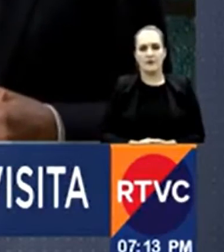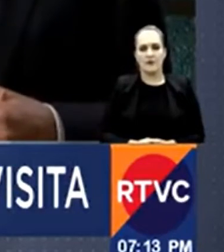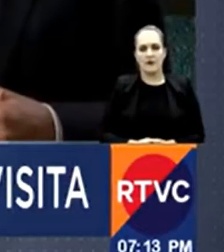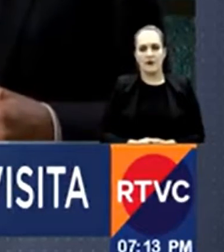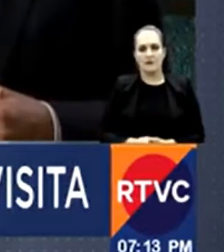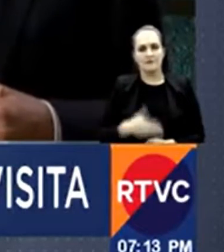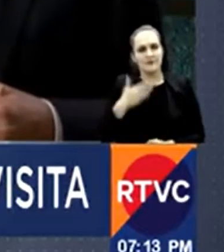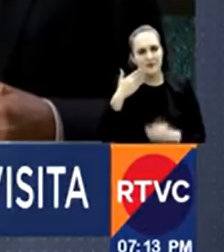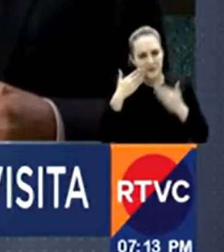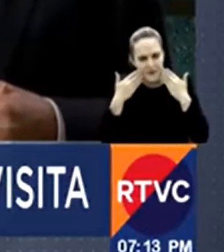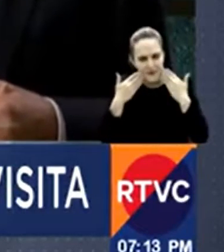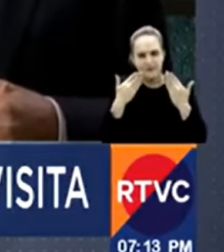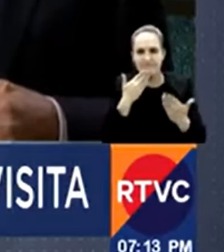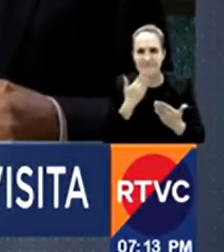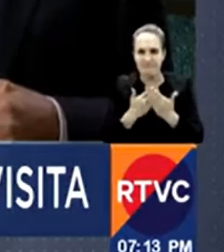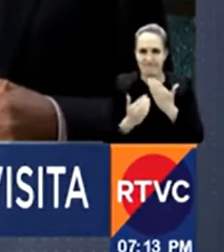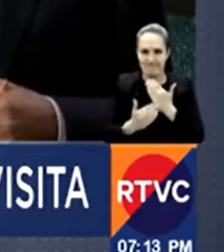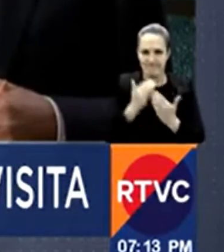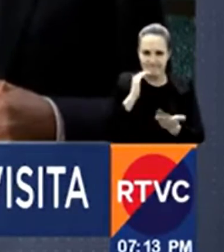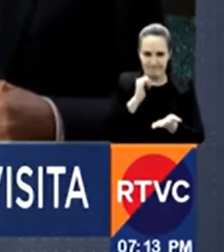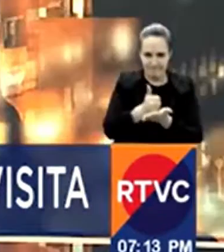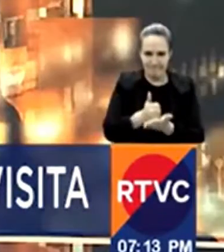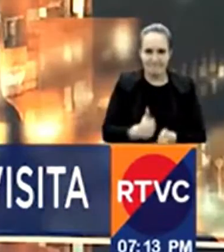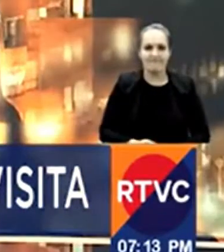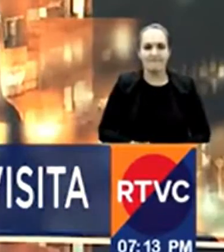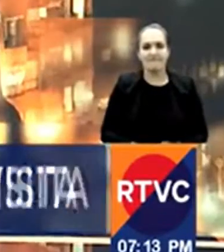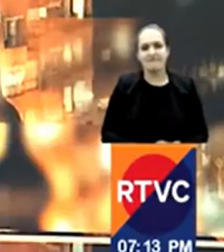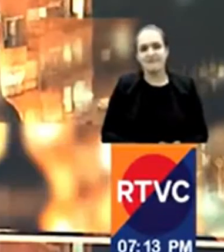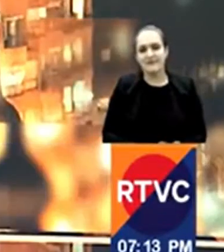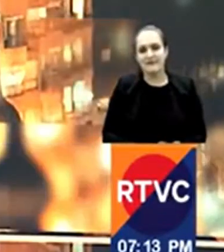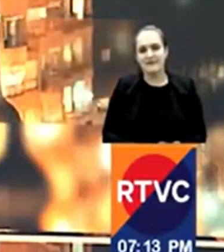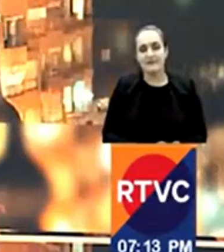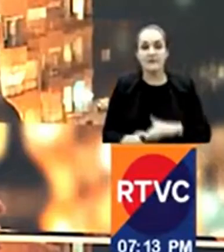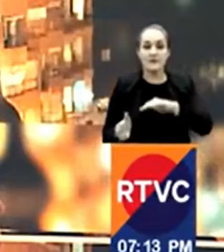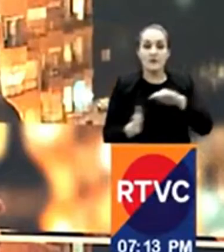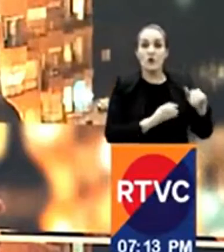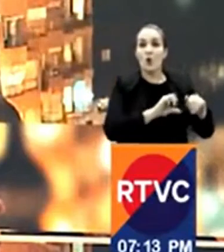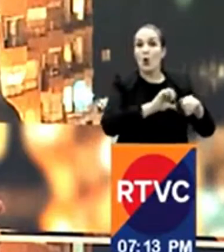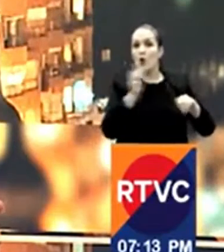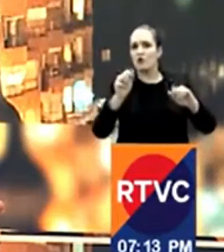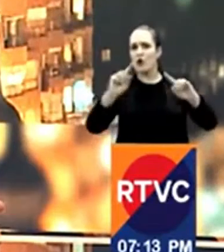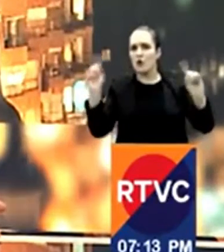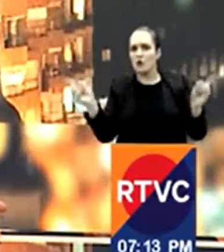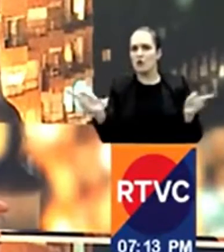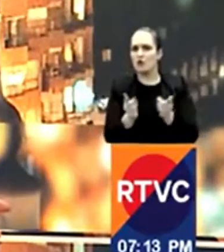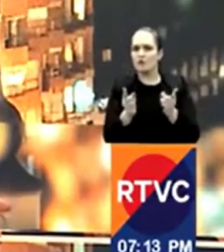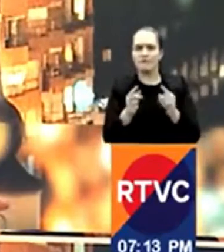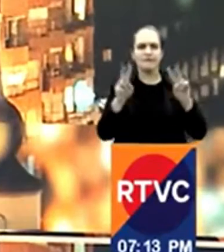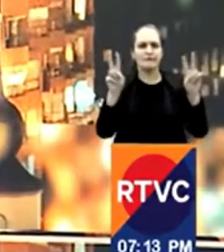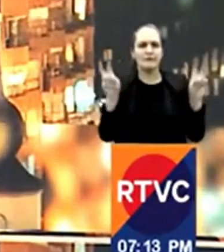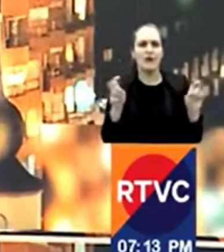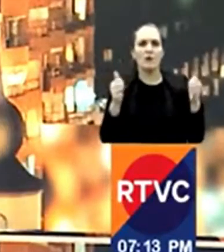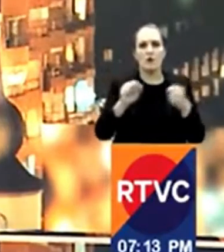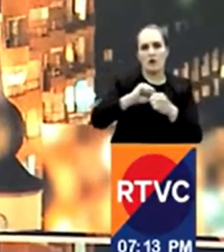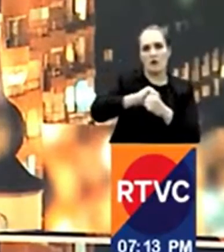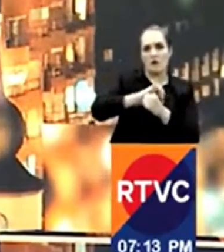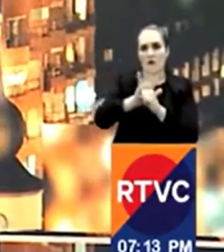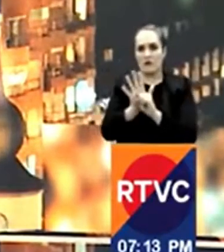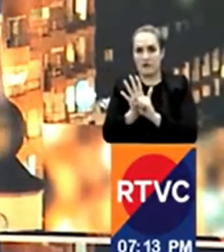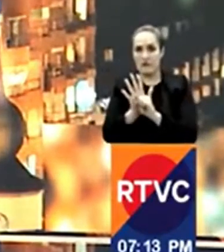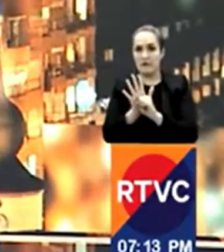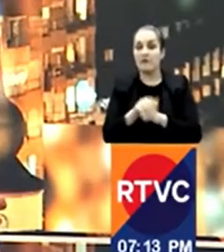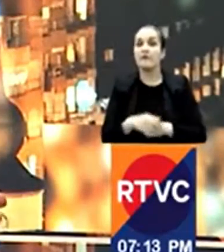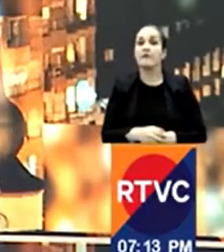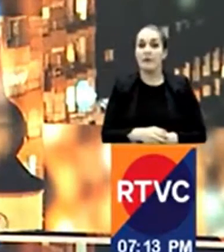Muy amables, gracias por la invitación. Bien, y otra de las conclusiones de la visita es en materia de pandemia. El gobierno de los